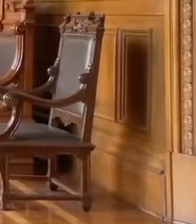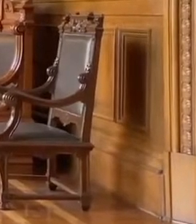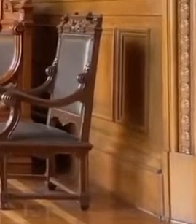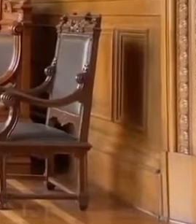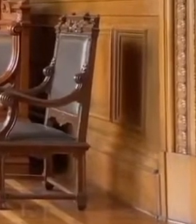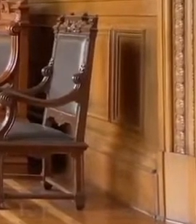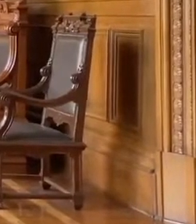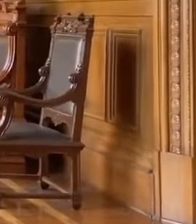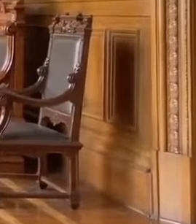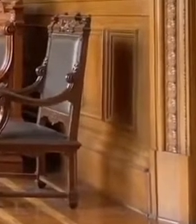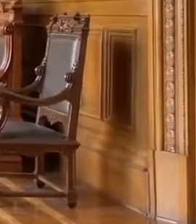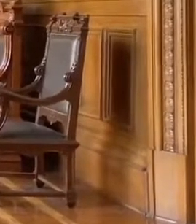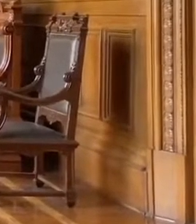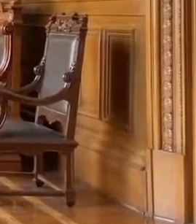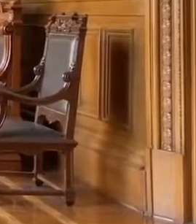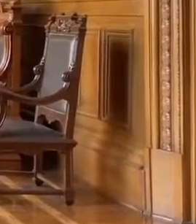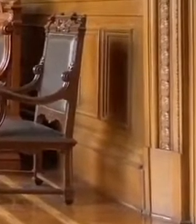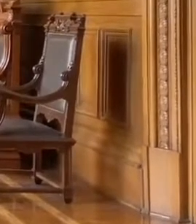para